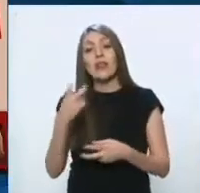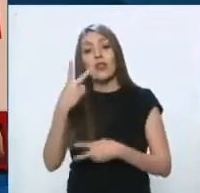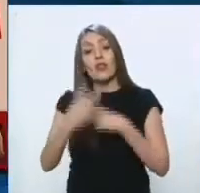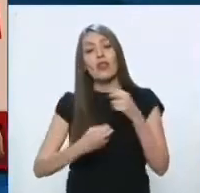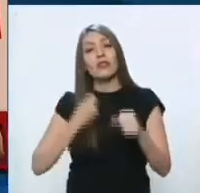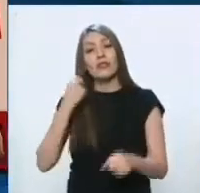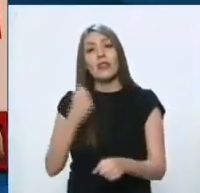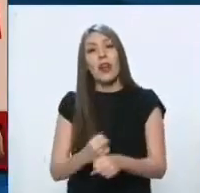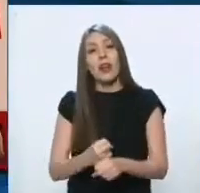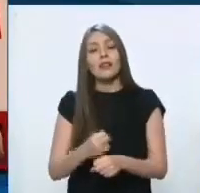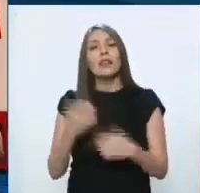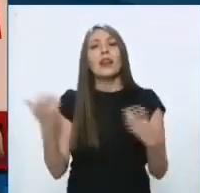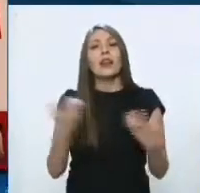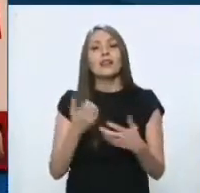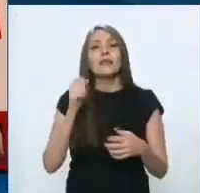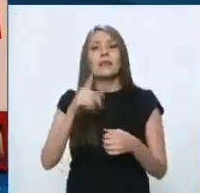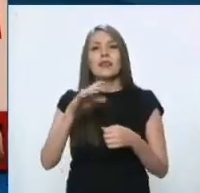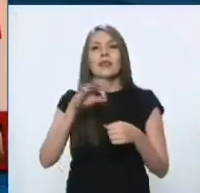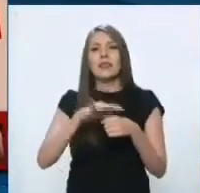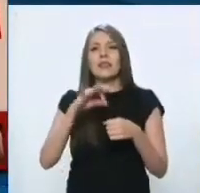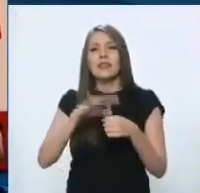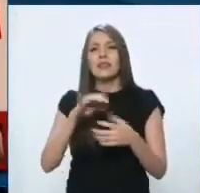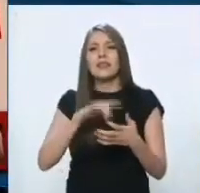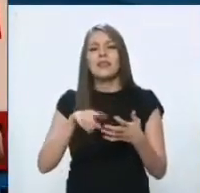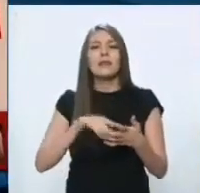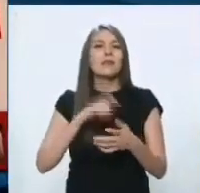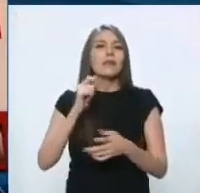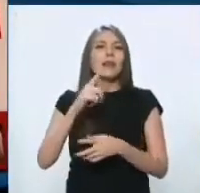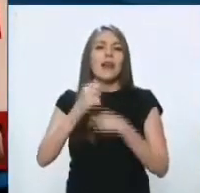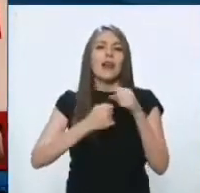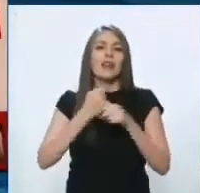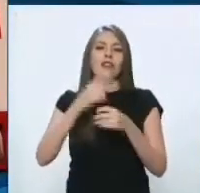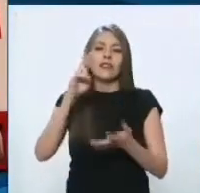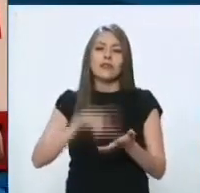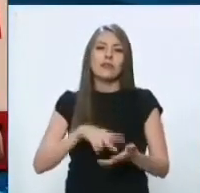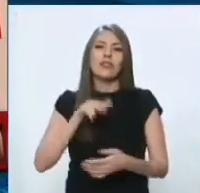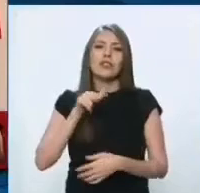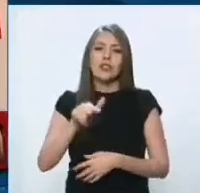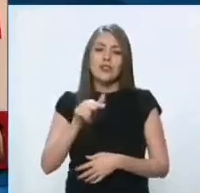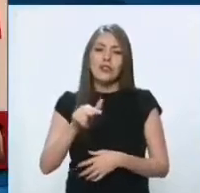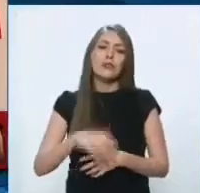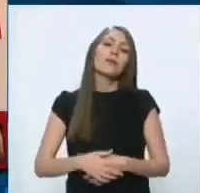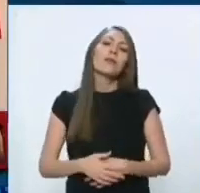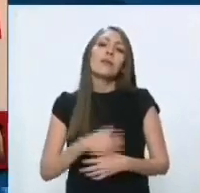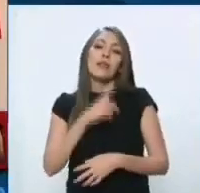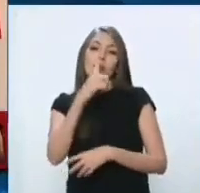de que se celebraran las elecciones del 2018, año y medio de la